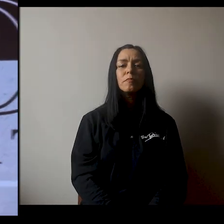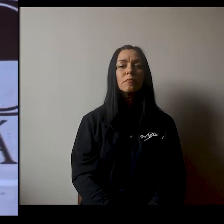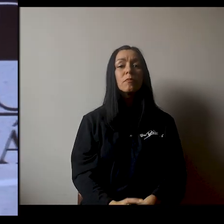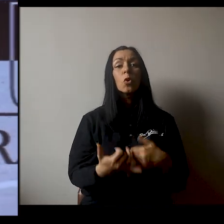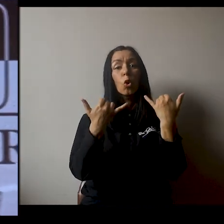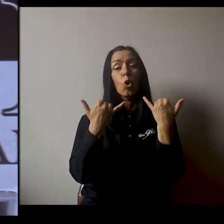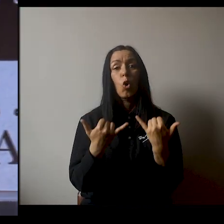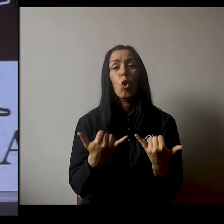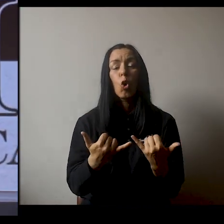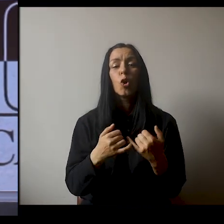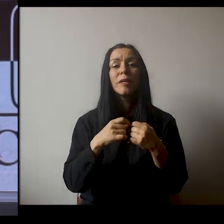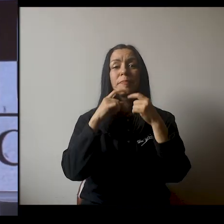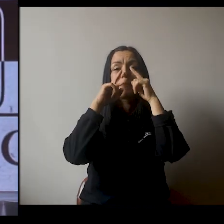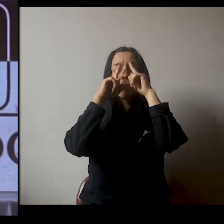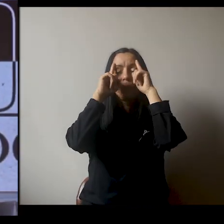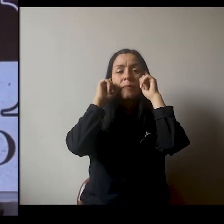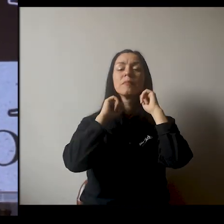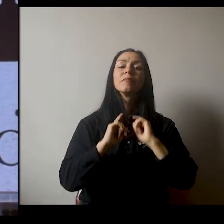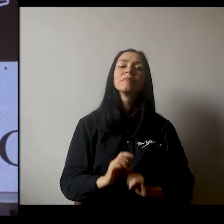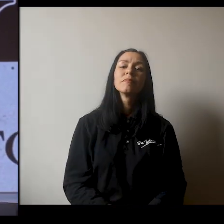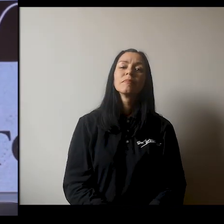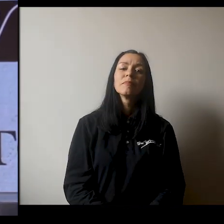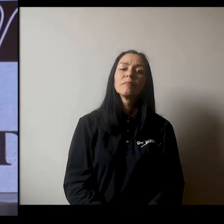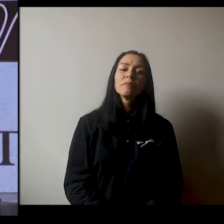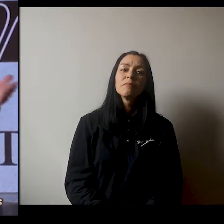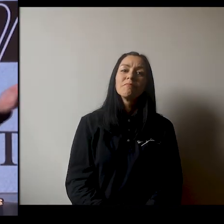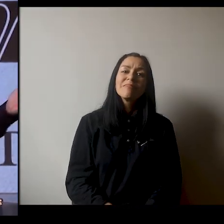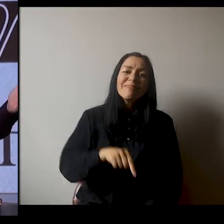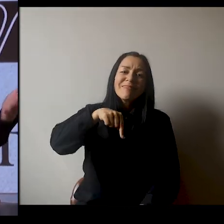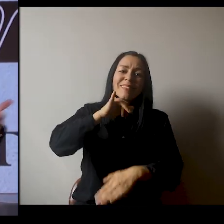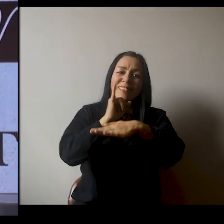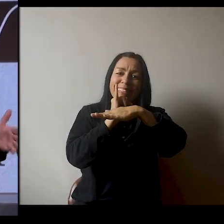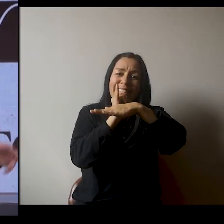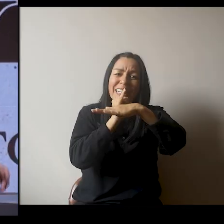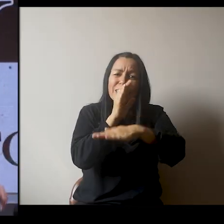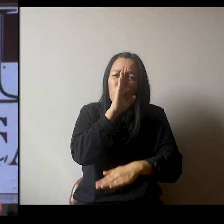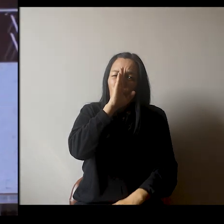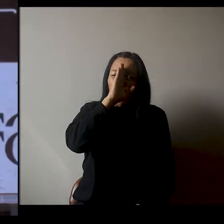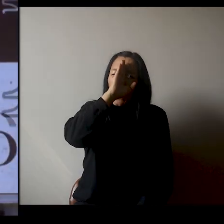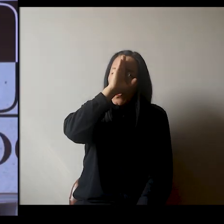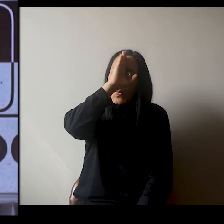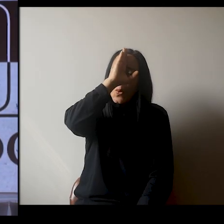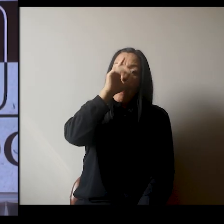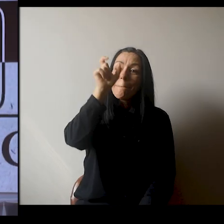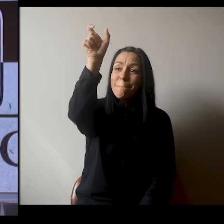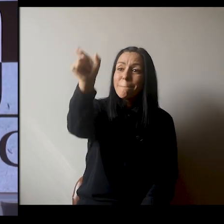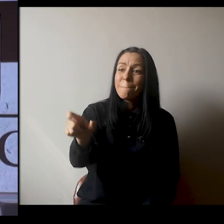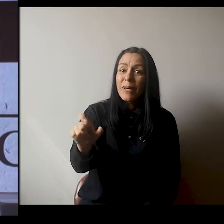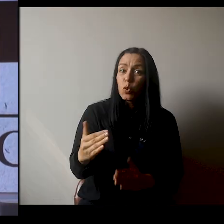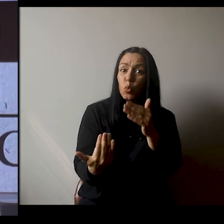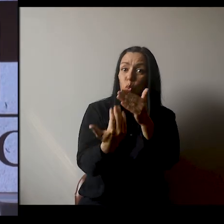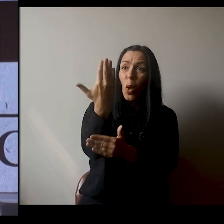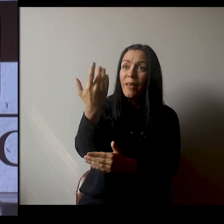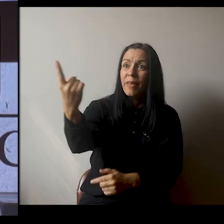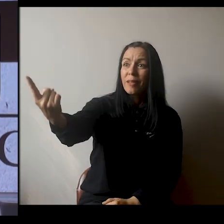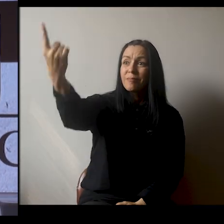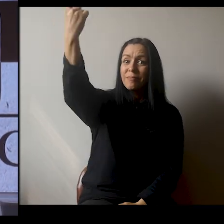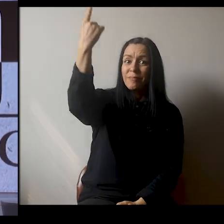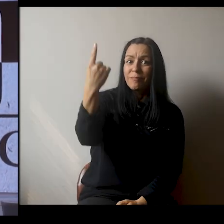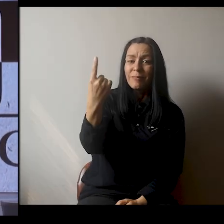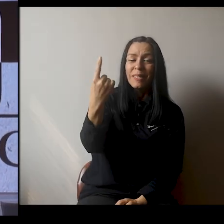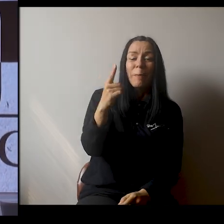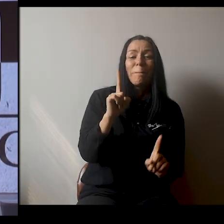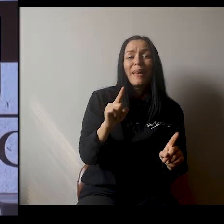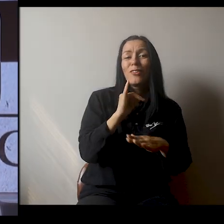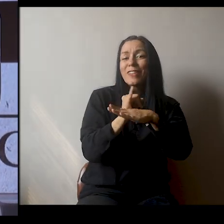hoy no vamos a hacer lo que generalmente le hacemos a los nuevos, pero yo invito que si usted